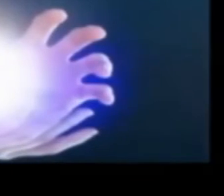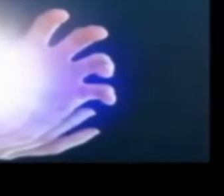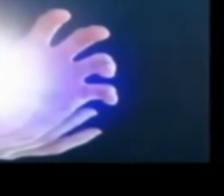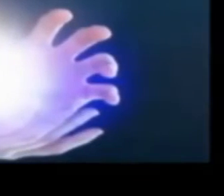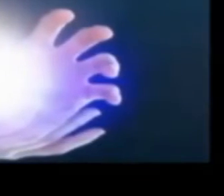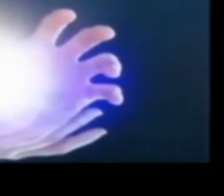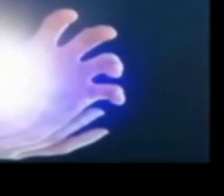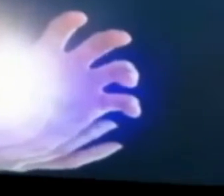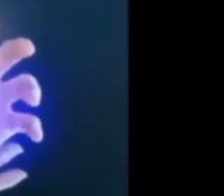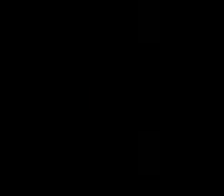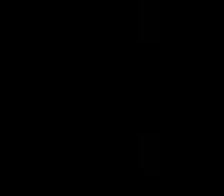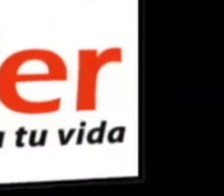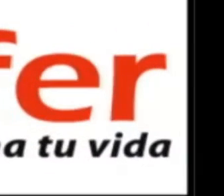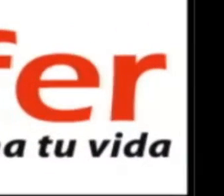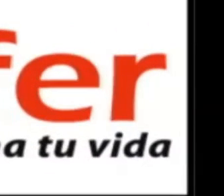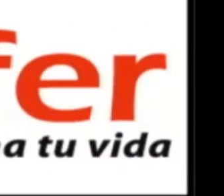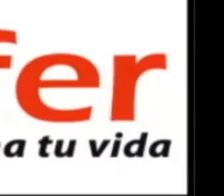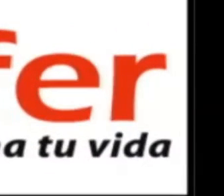Ilumina tu vida,